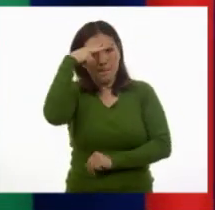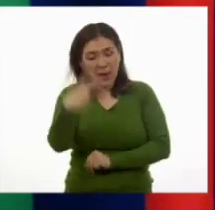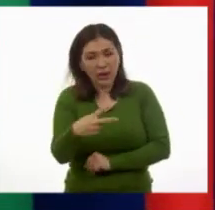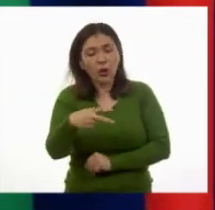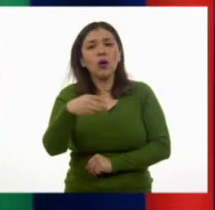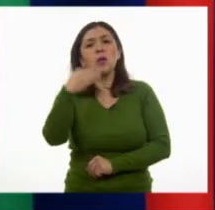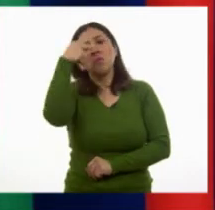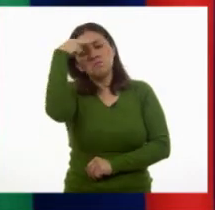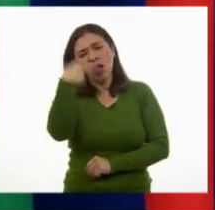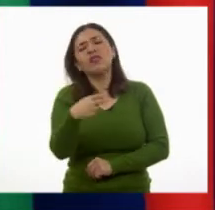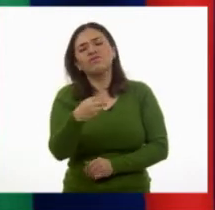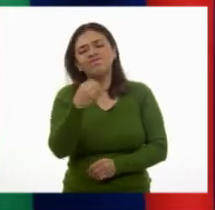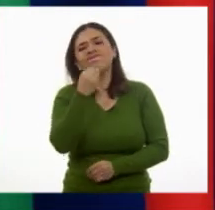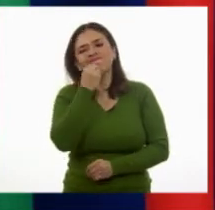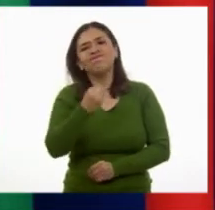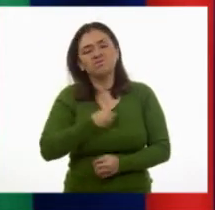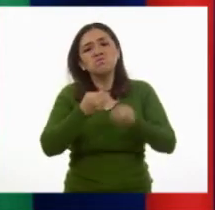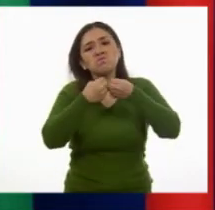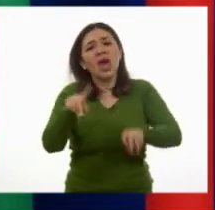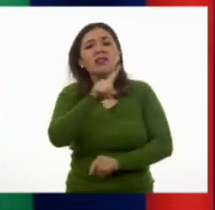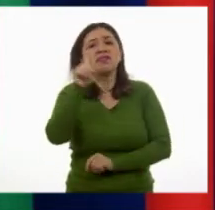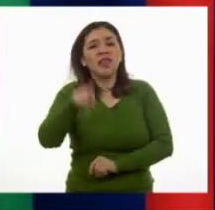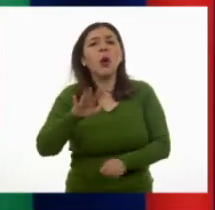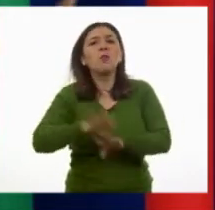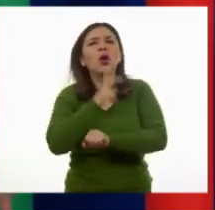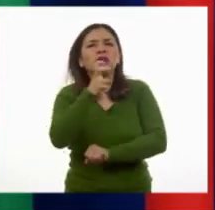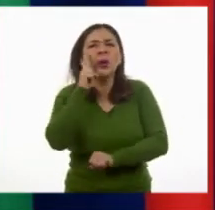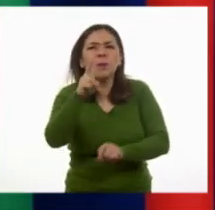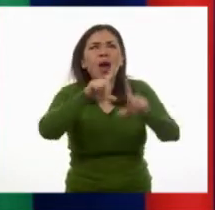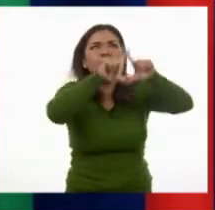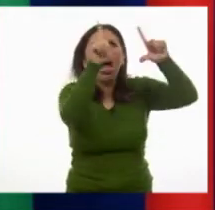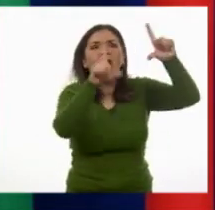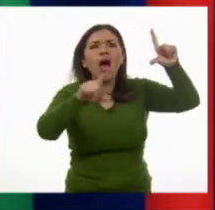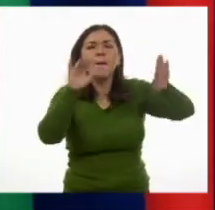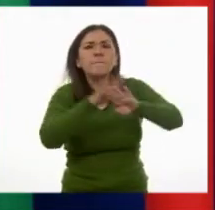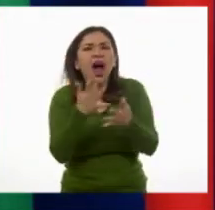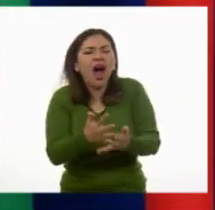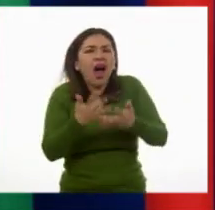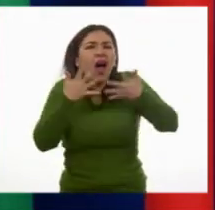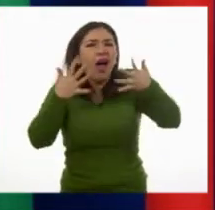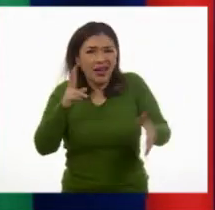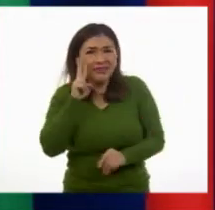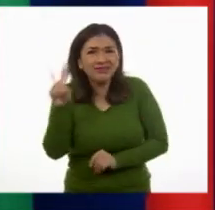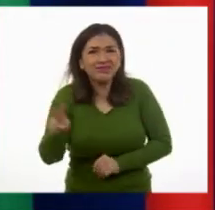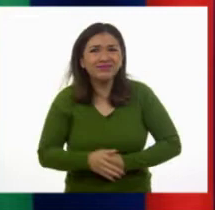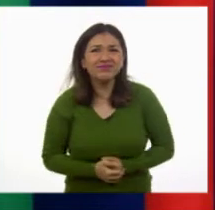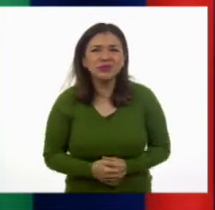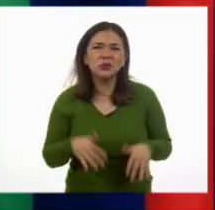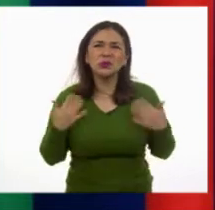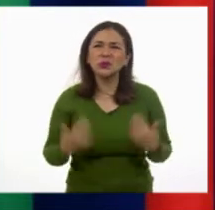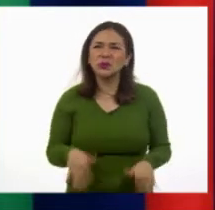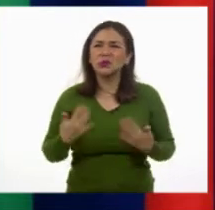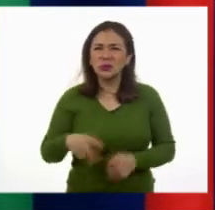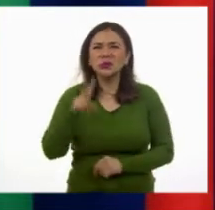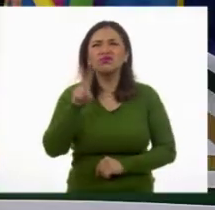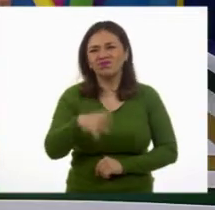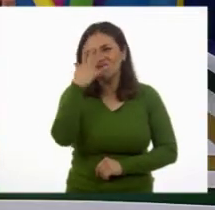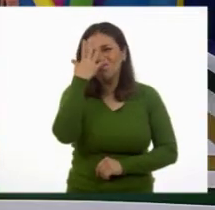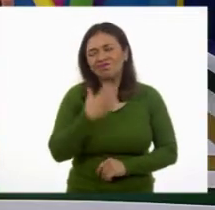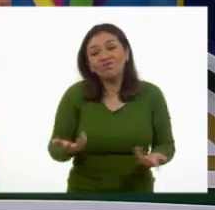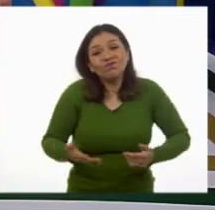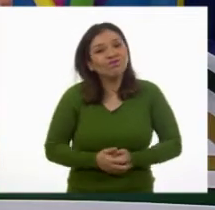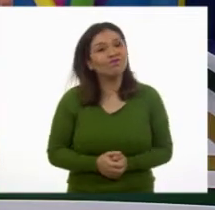México aceptó la pérdida de Texas. Es por eso que se ve un territorio tan grande. Uf. Sí. Ah, qué